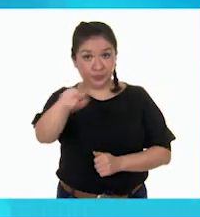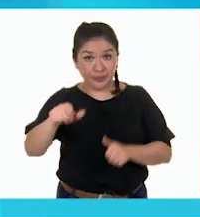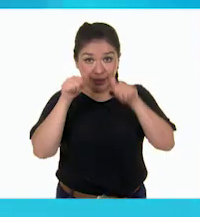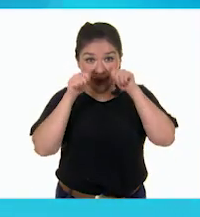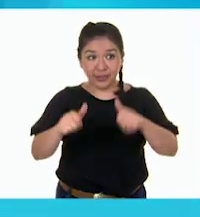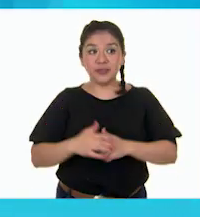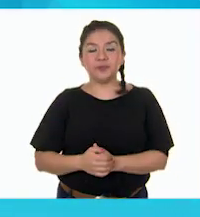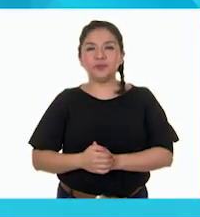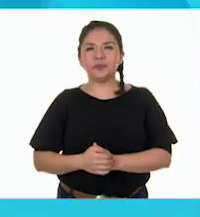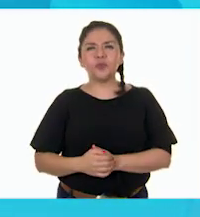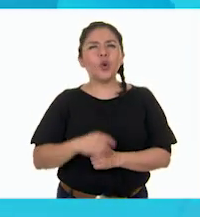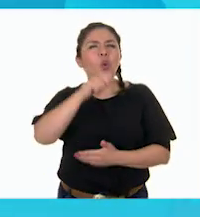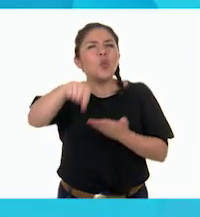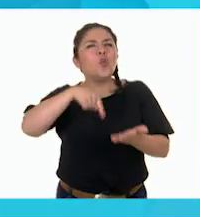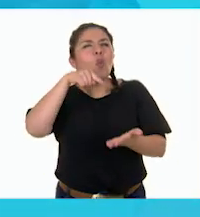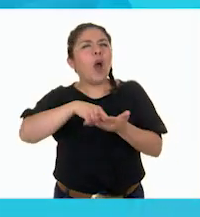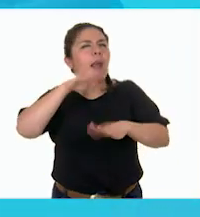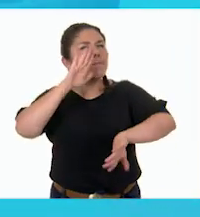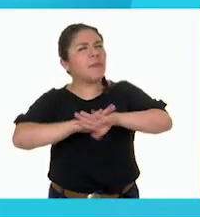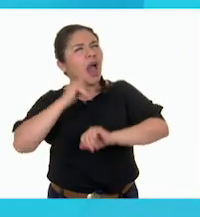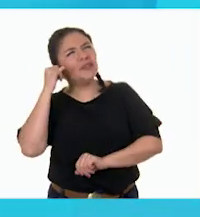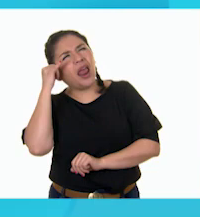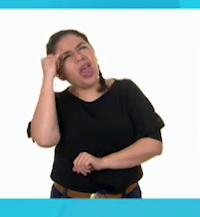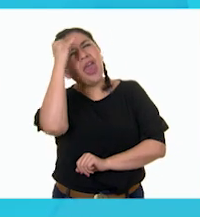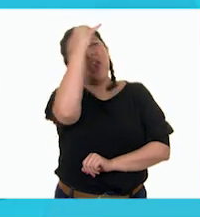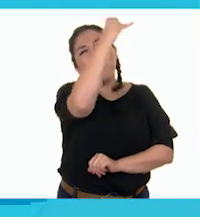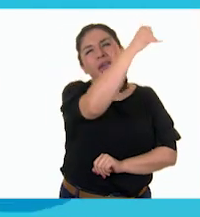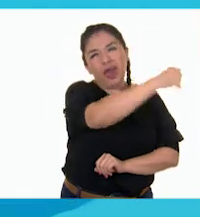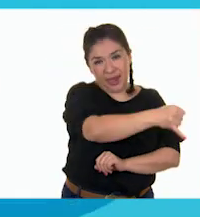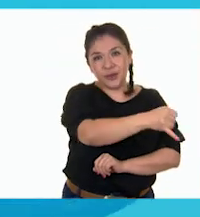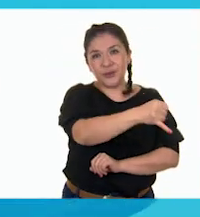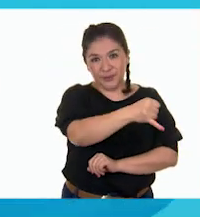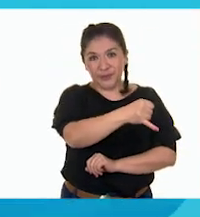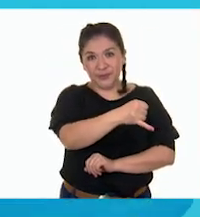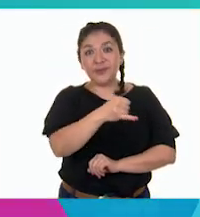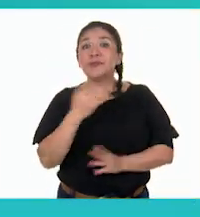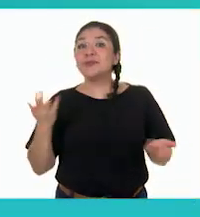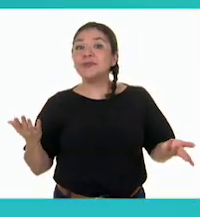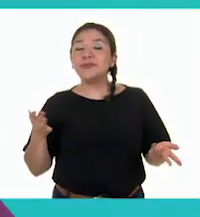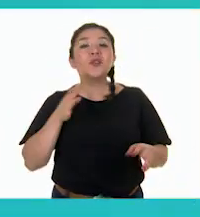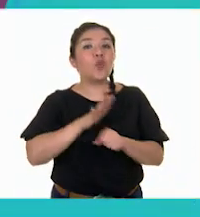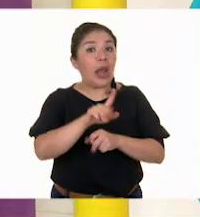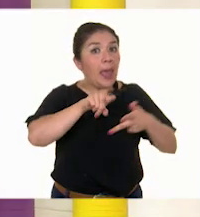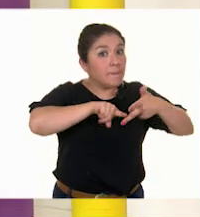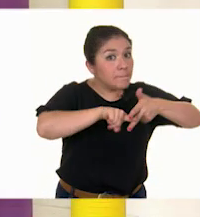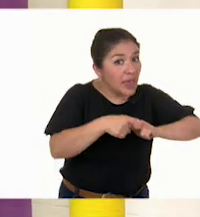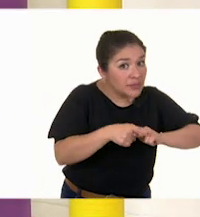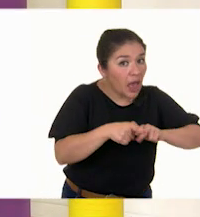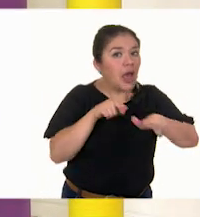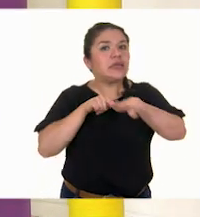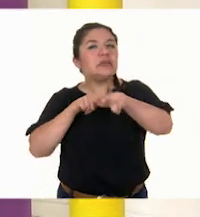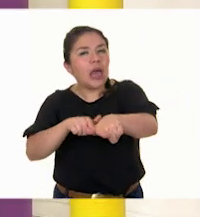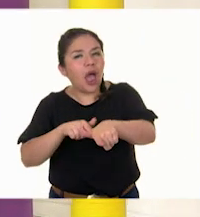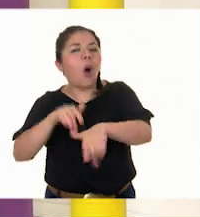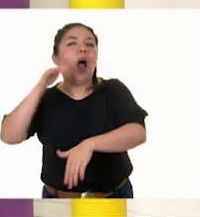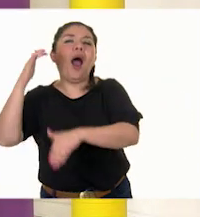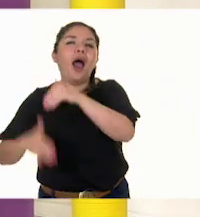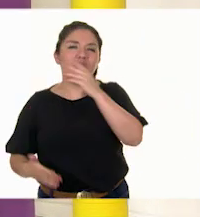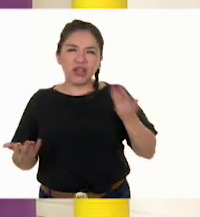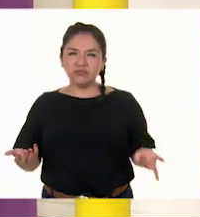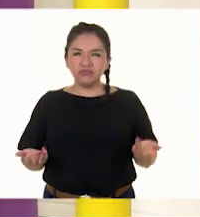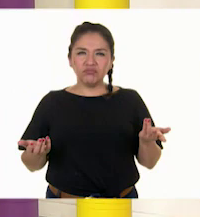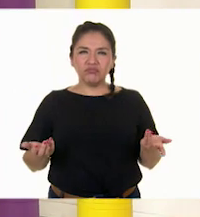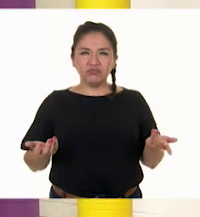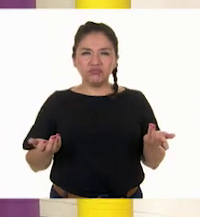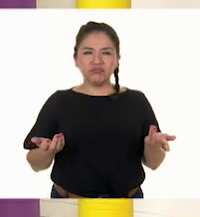en un lejano lugar, ¿Inicial? Ese.